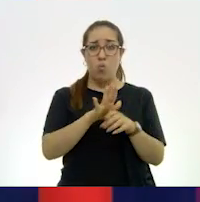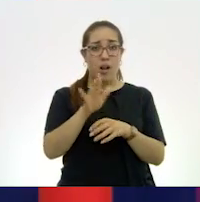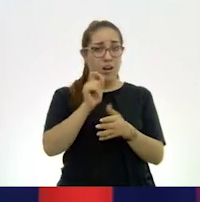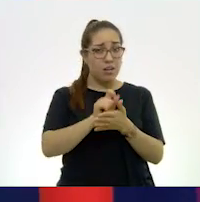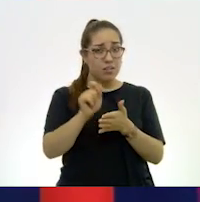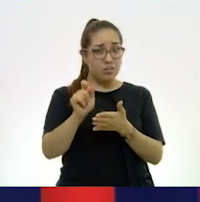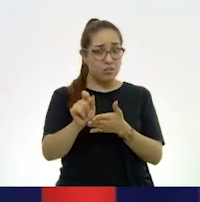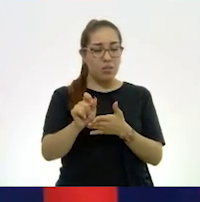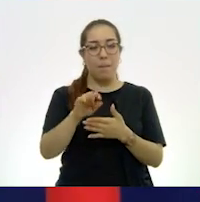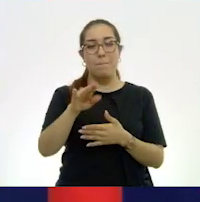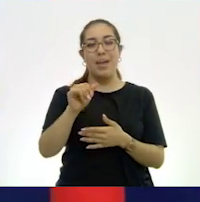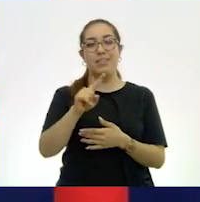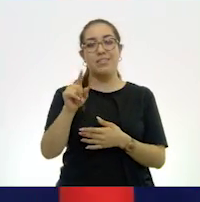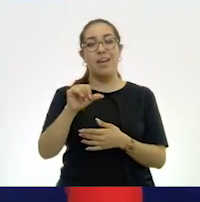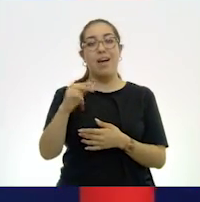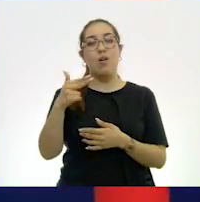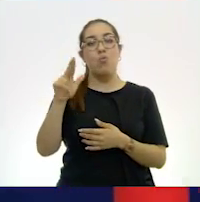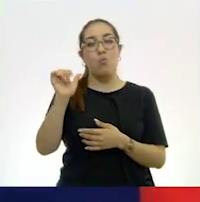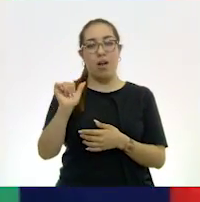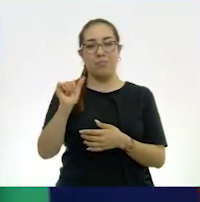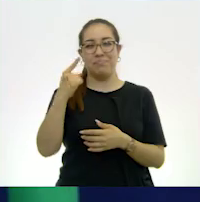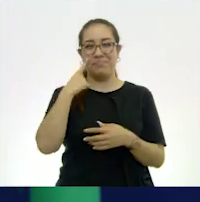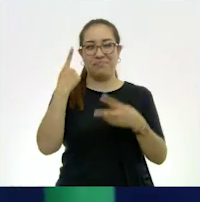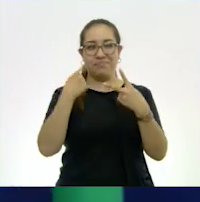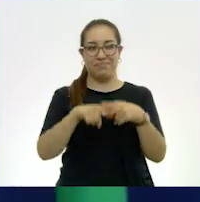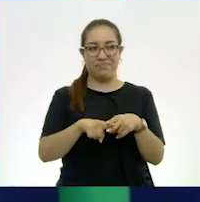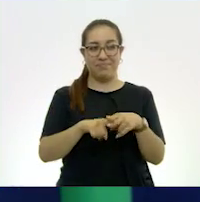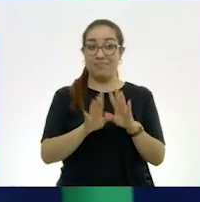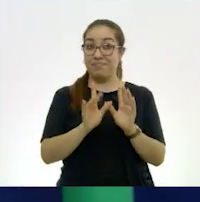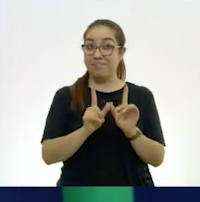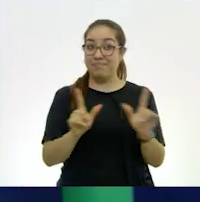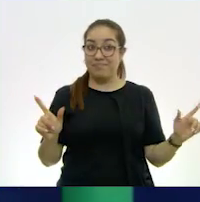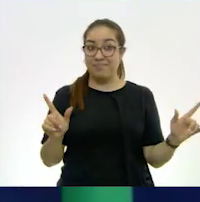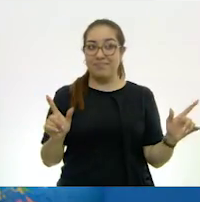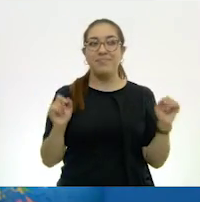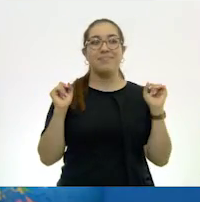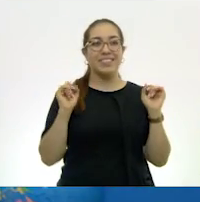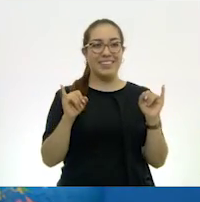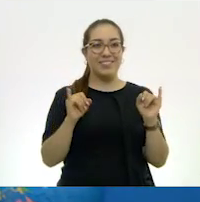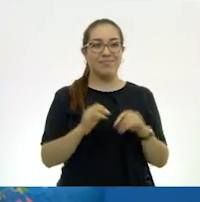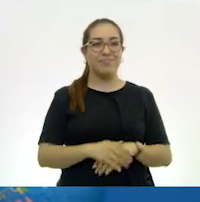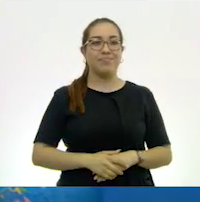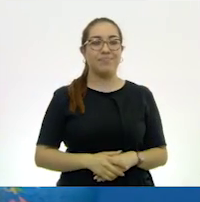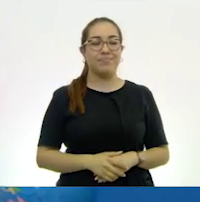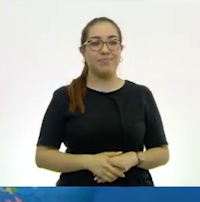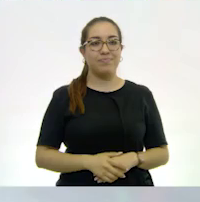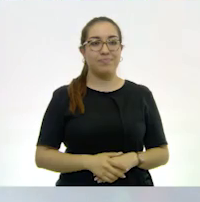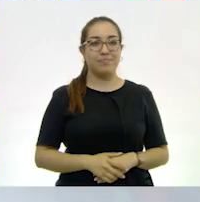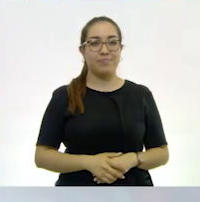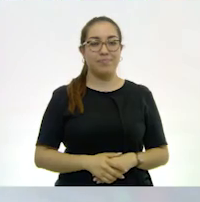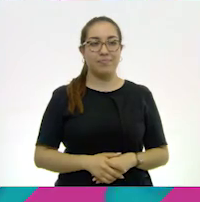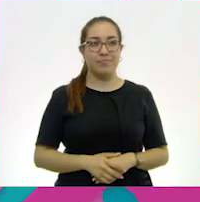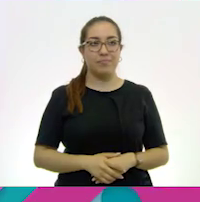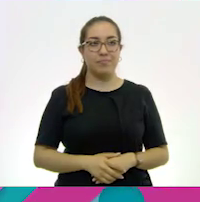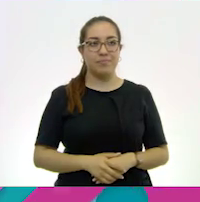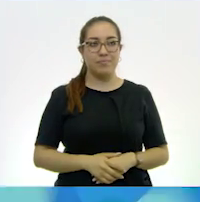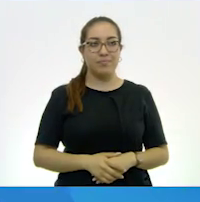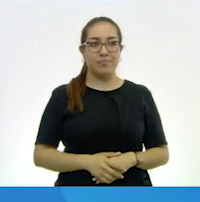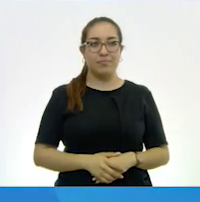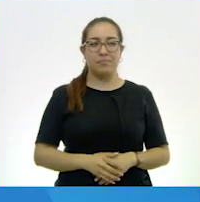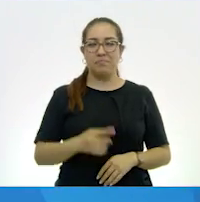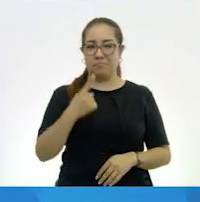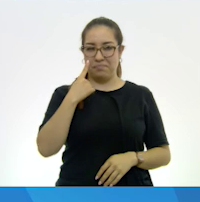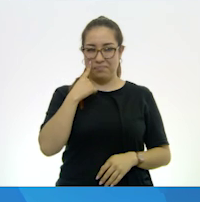mazahua. ¡Comenzamos! ¿Estás listo, Aníbal? Estoy listo. Muy bien.